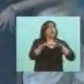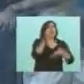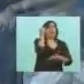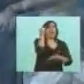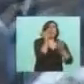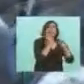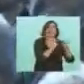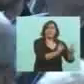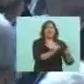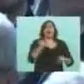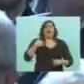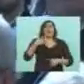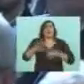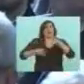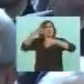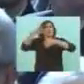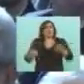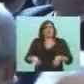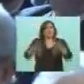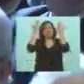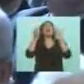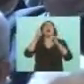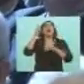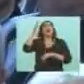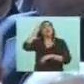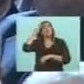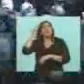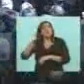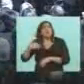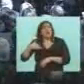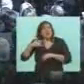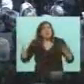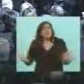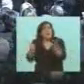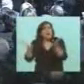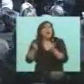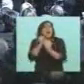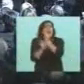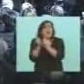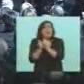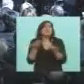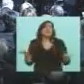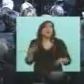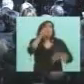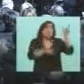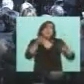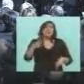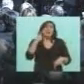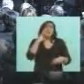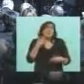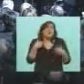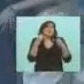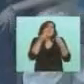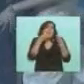desarrollar la Argentina, desarrollar sus aspectos culturales, sus industrias y en definitiva, que la gente viva más, mejor,